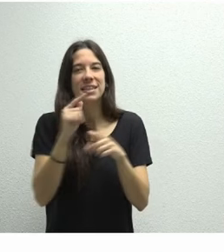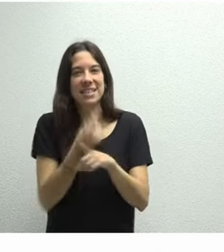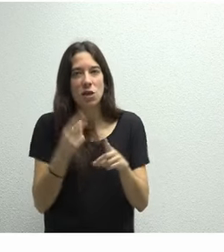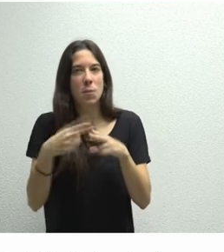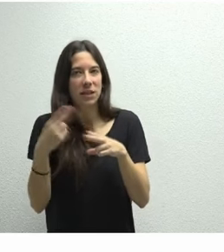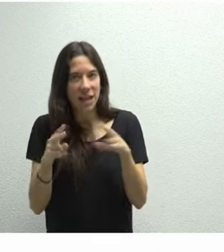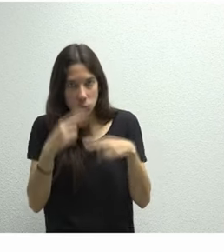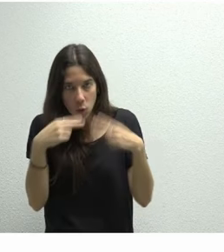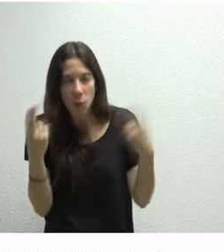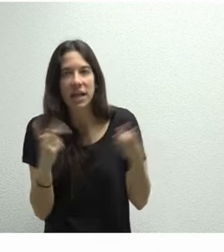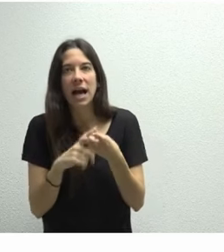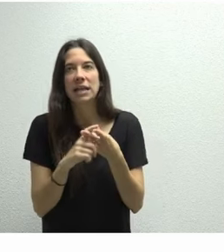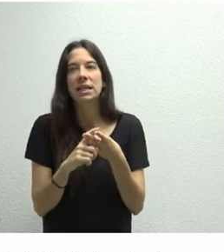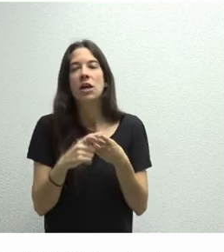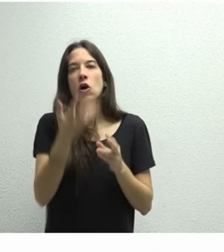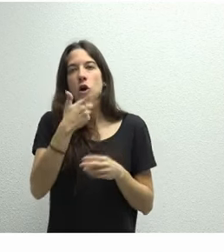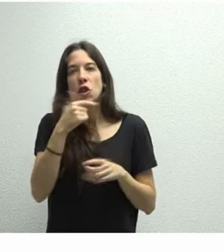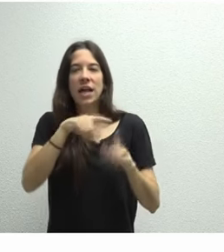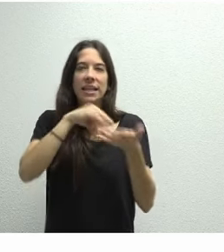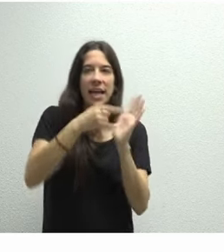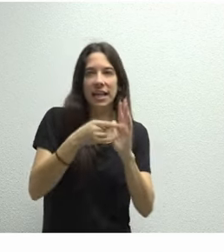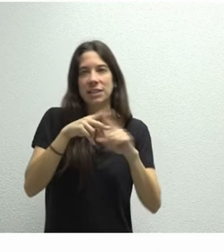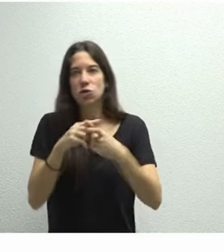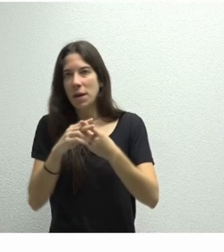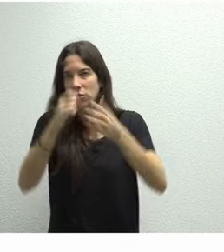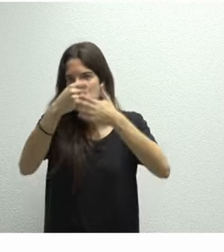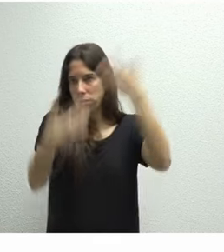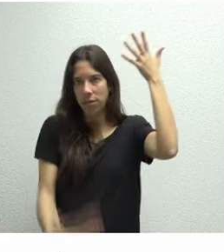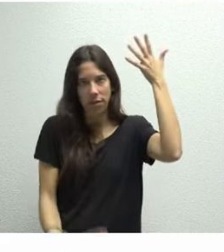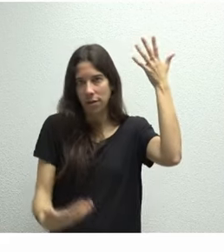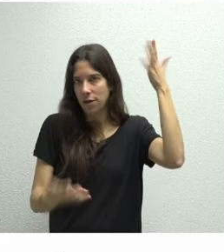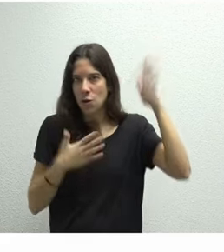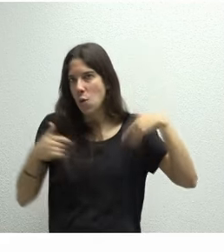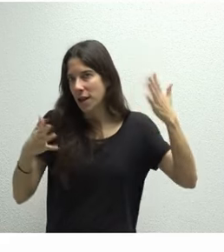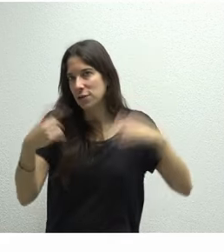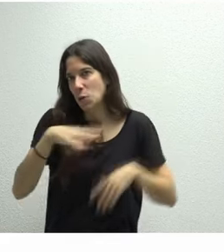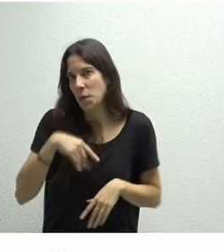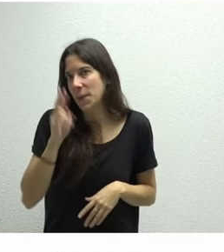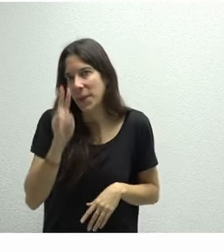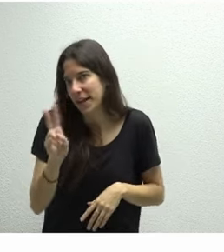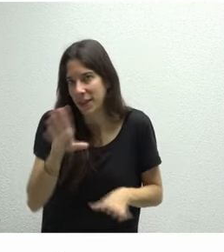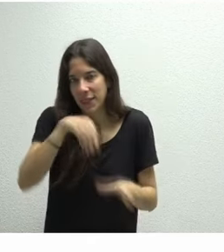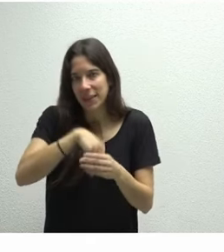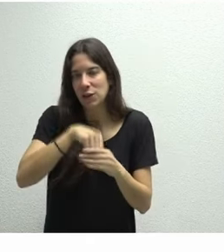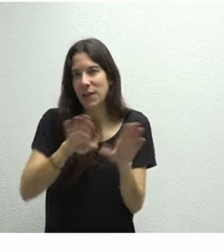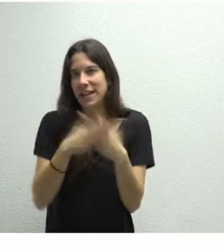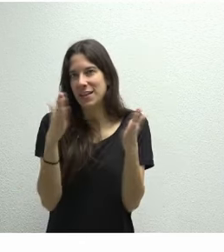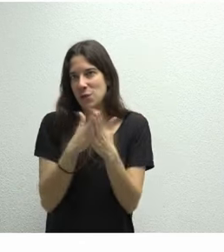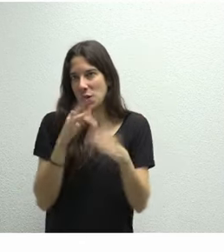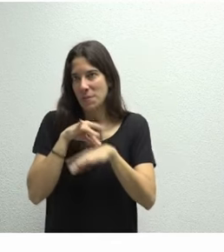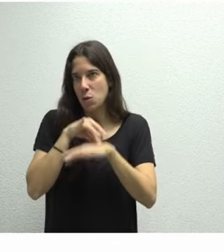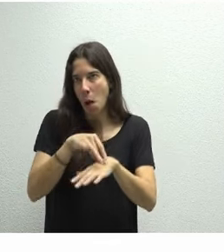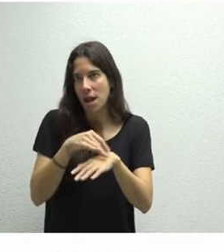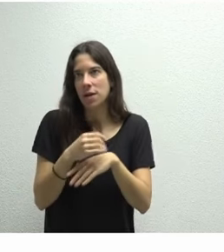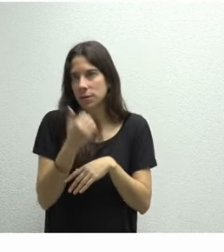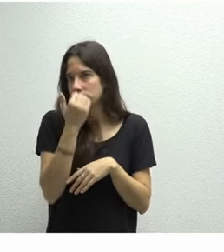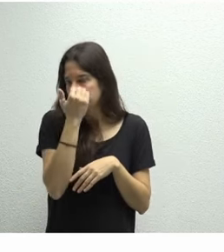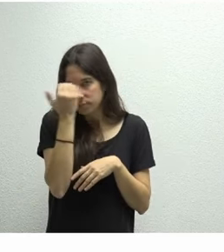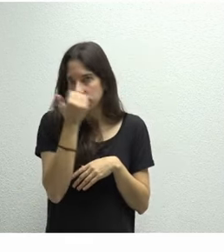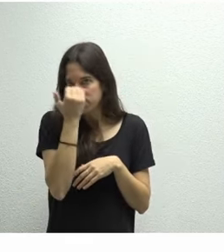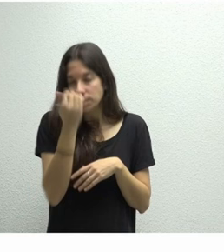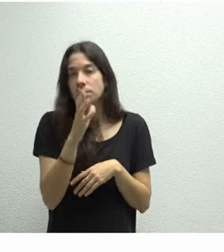conocer técnicas instrumentos cualquiera de esas circunstancias las podéis encontrar en el en el en el libro en el manual que es que es público